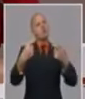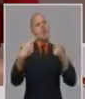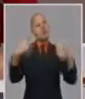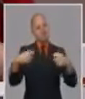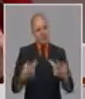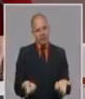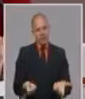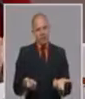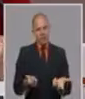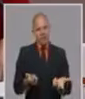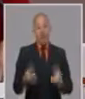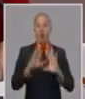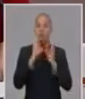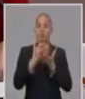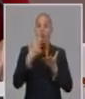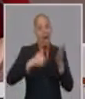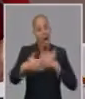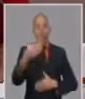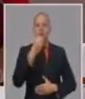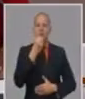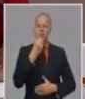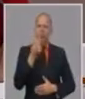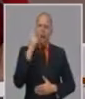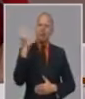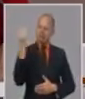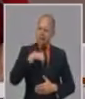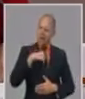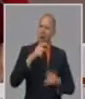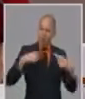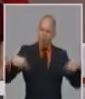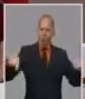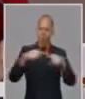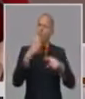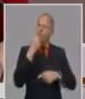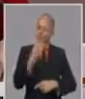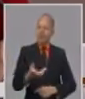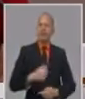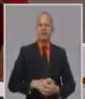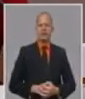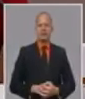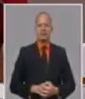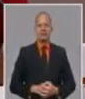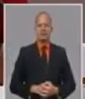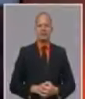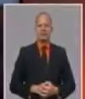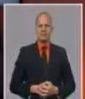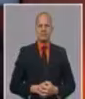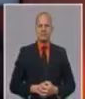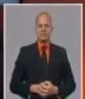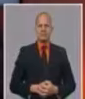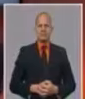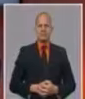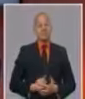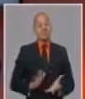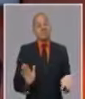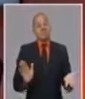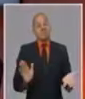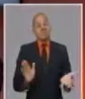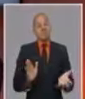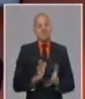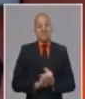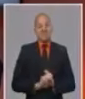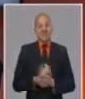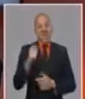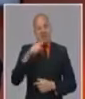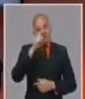nuestros resultados, y nosotros estamos convencidos de que entre todos lo podemos hacer. Bueno, Anita. Bueno, de esta manera llegamos